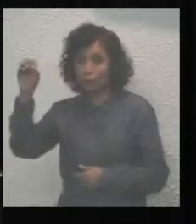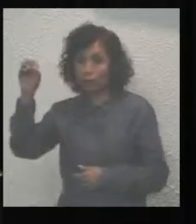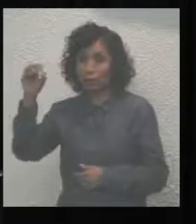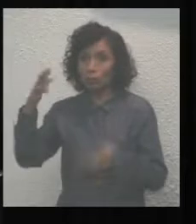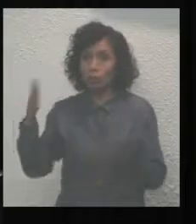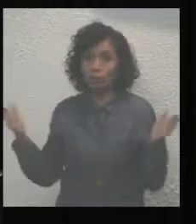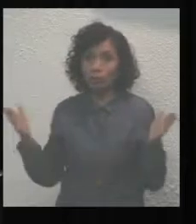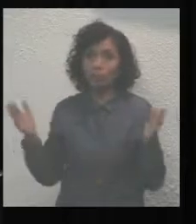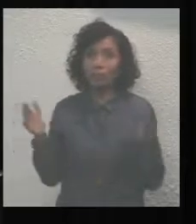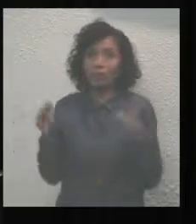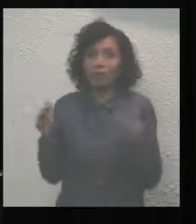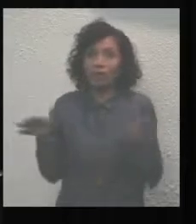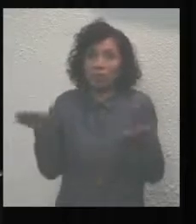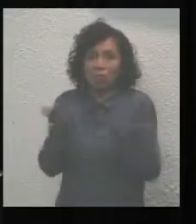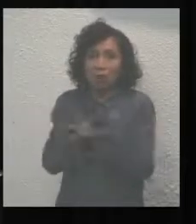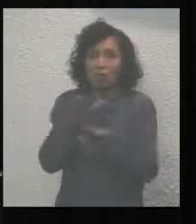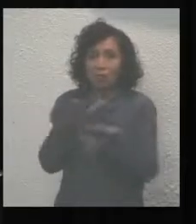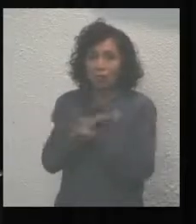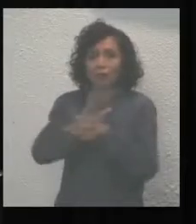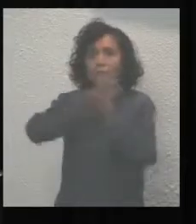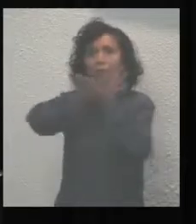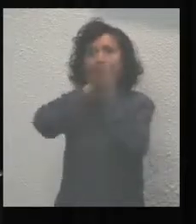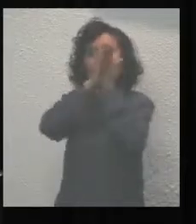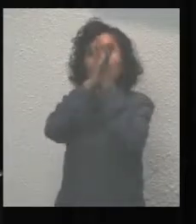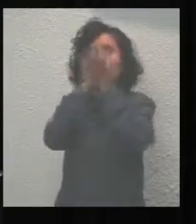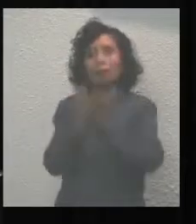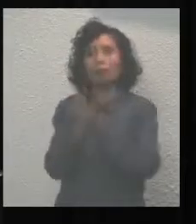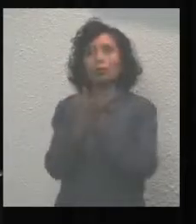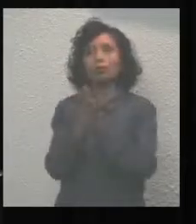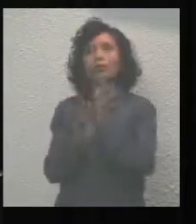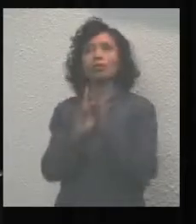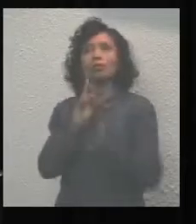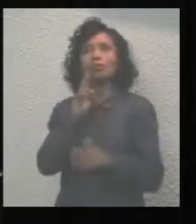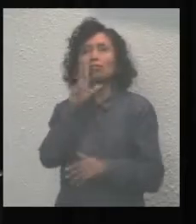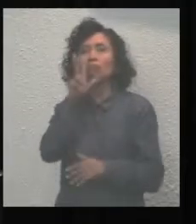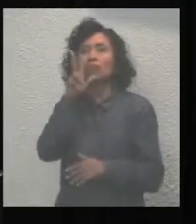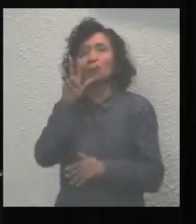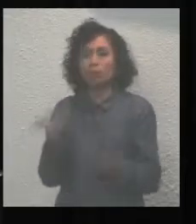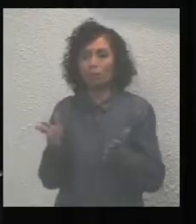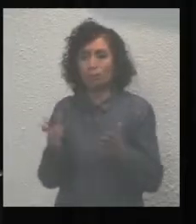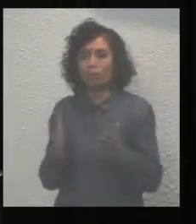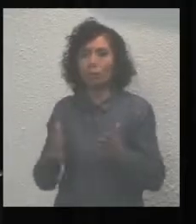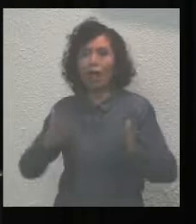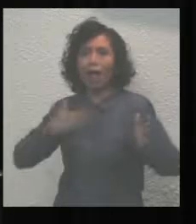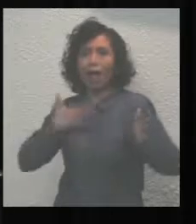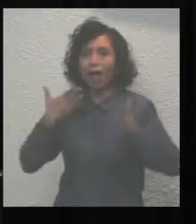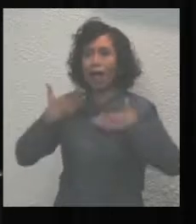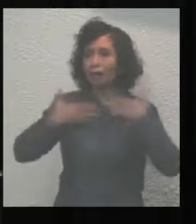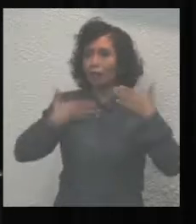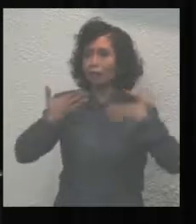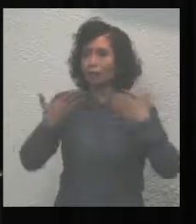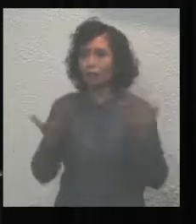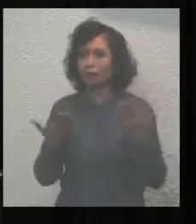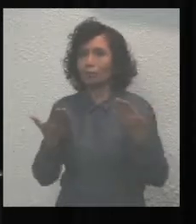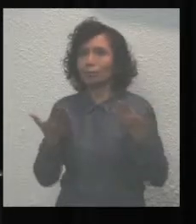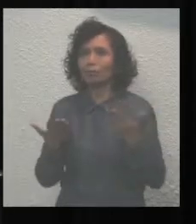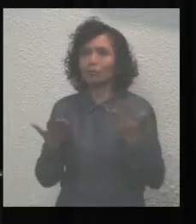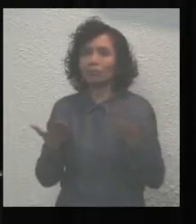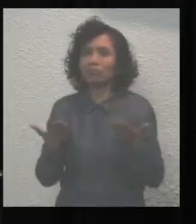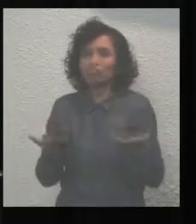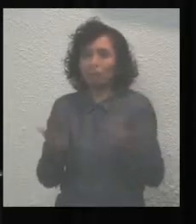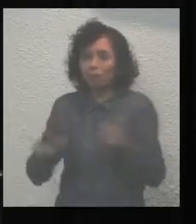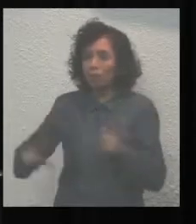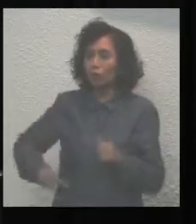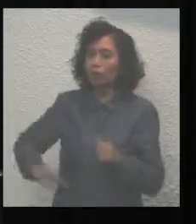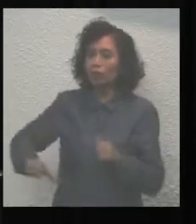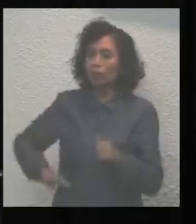de ser Macondo, para transformarnos en algo mejor y dejar por fin de entusiasmarnos en vano con